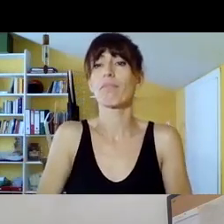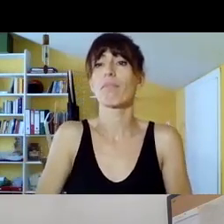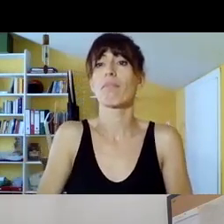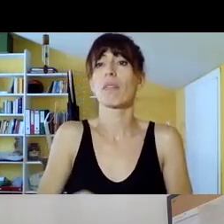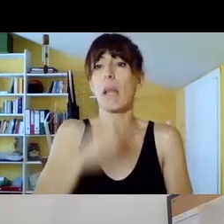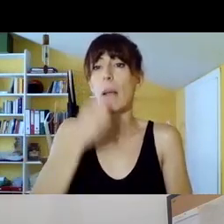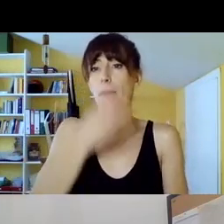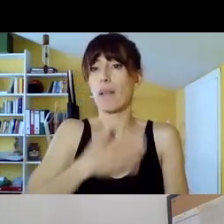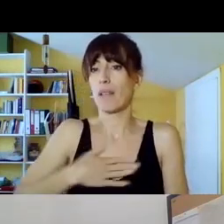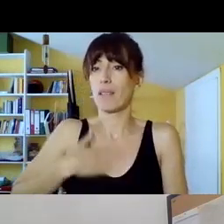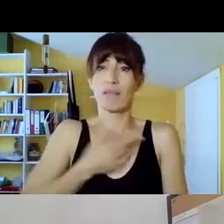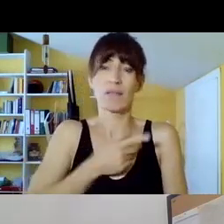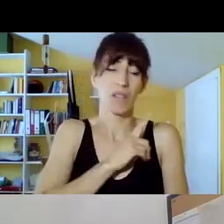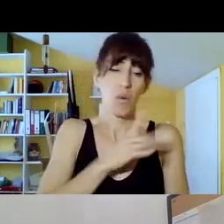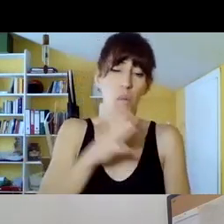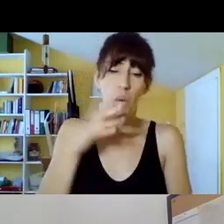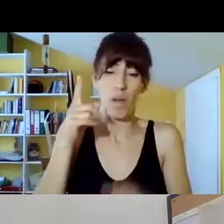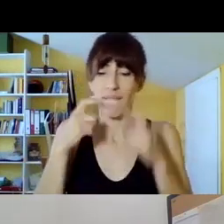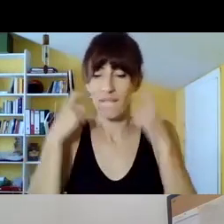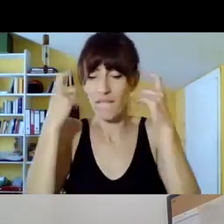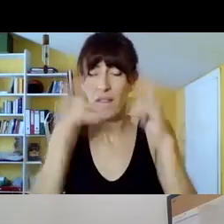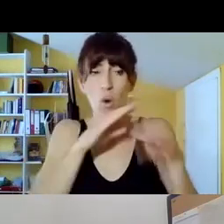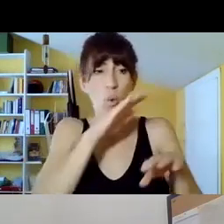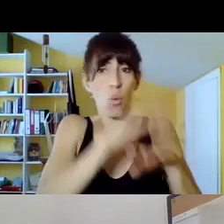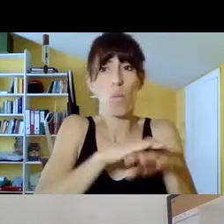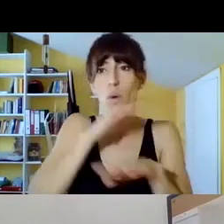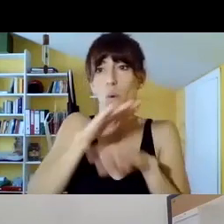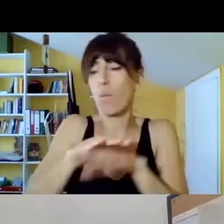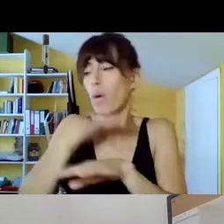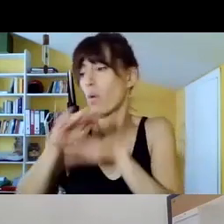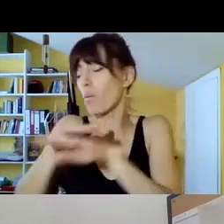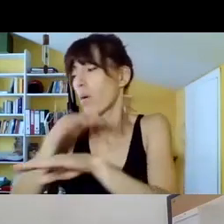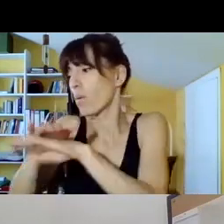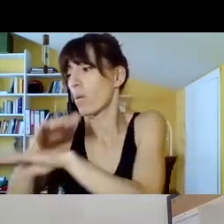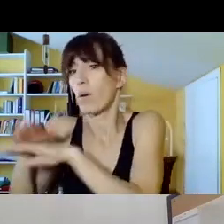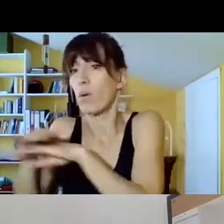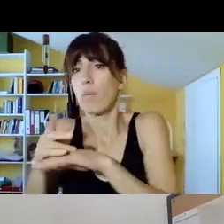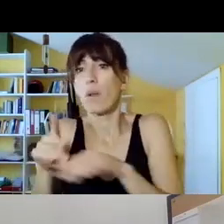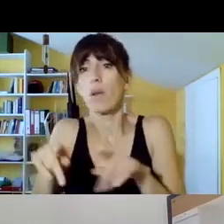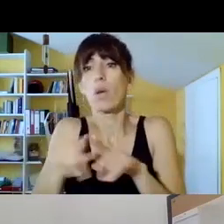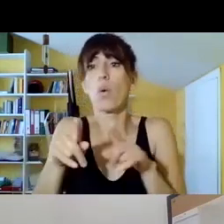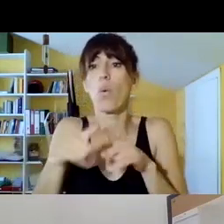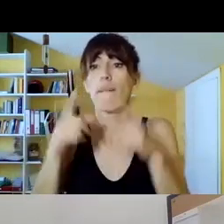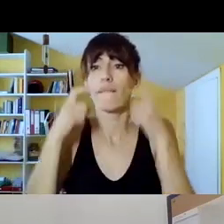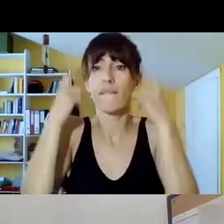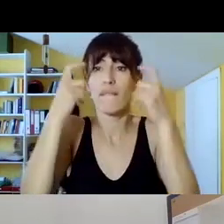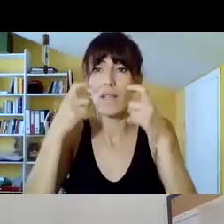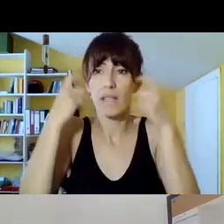tanto por intentar cumplir con todo aquello que se les ha impuesto, como por intentar